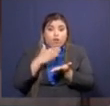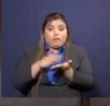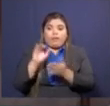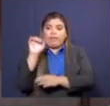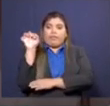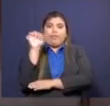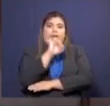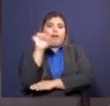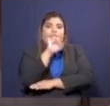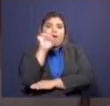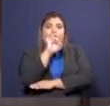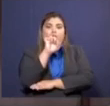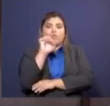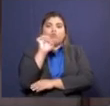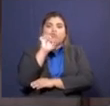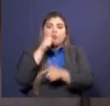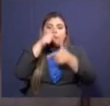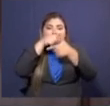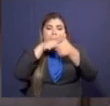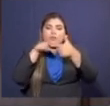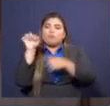frutas y verduras,